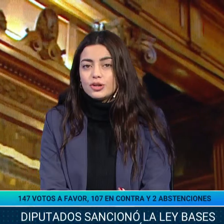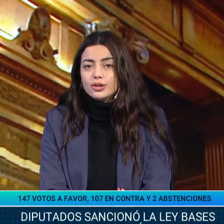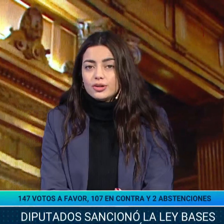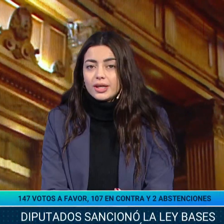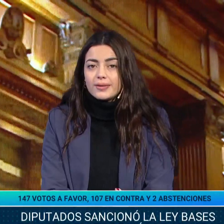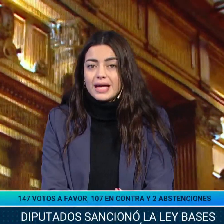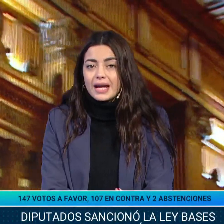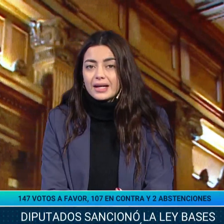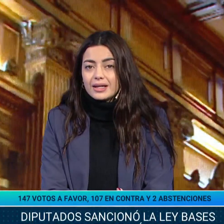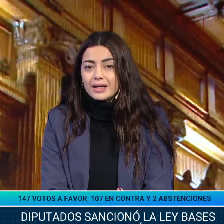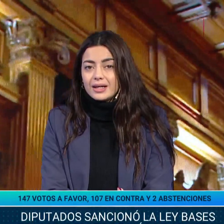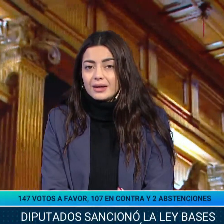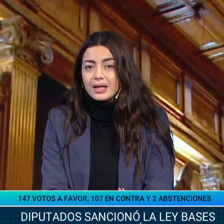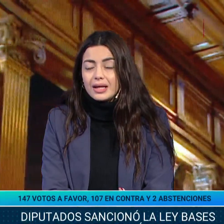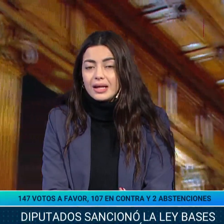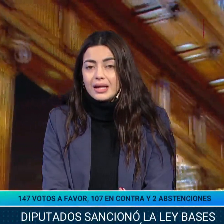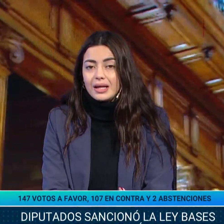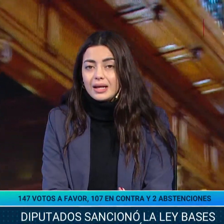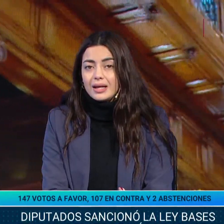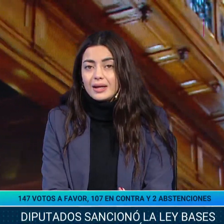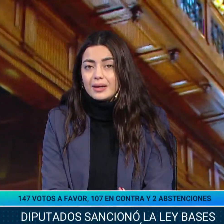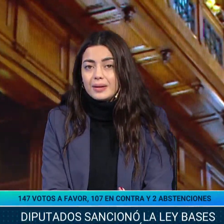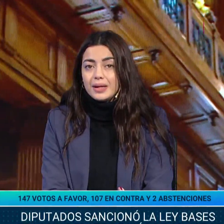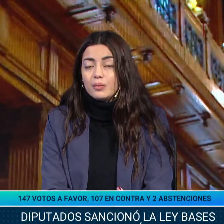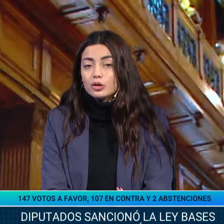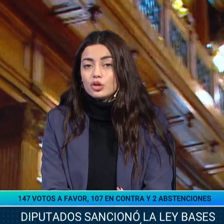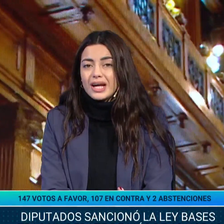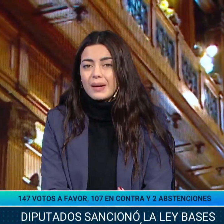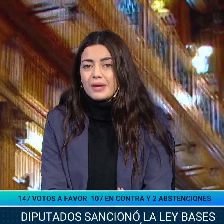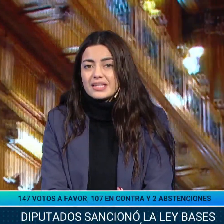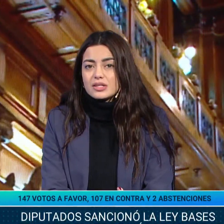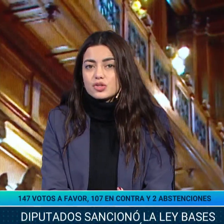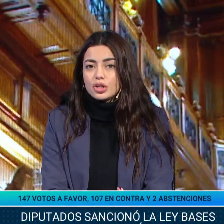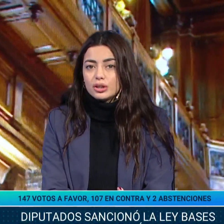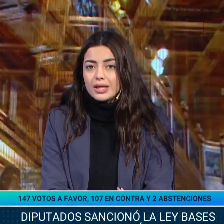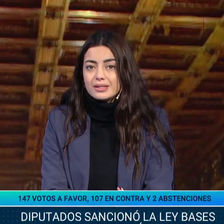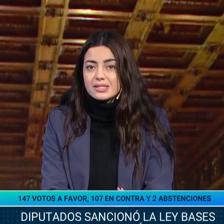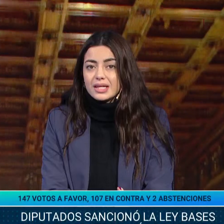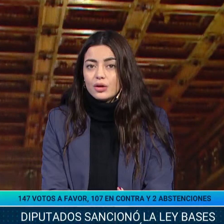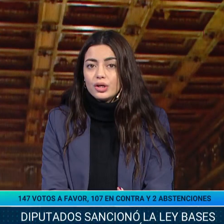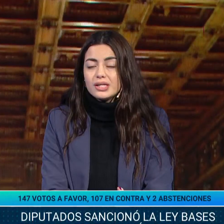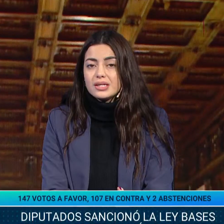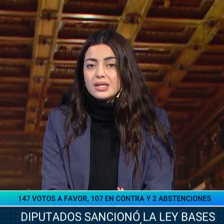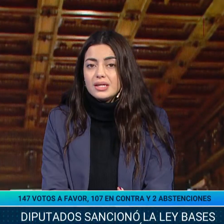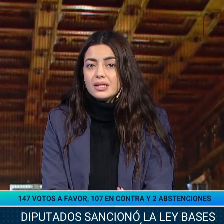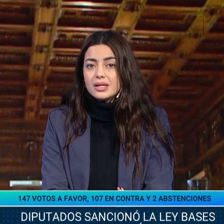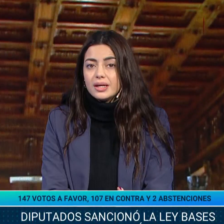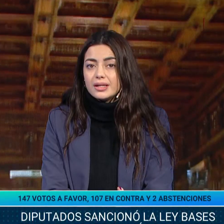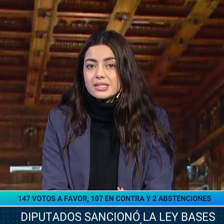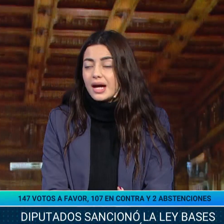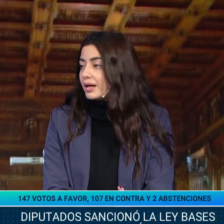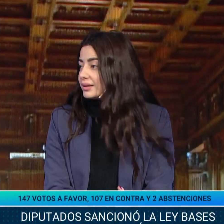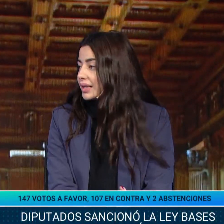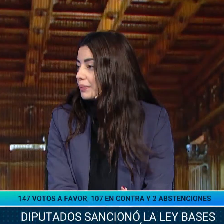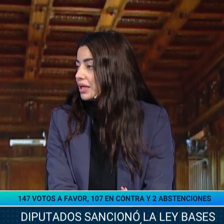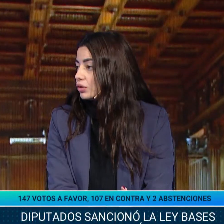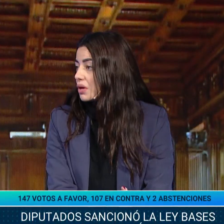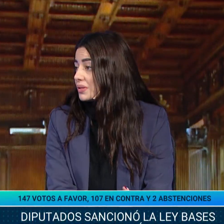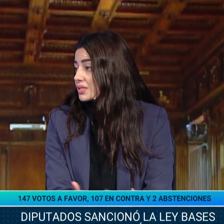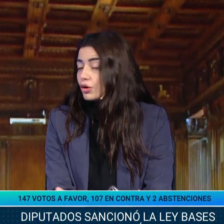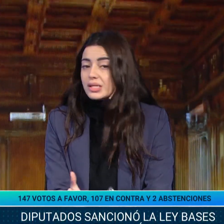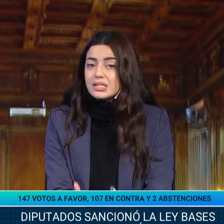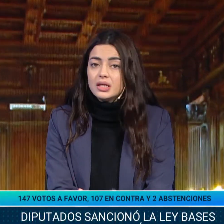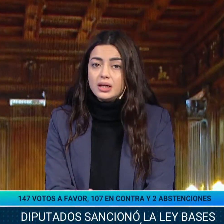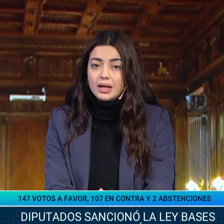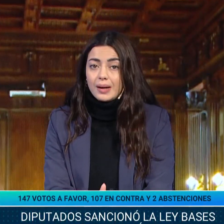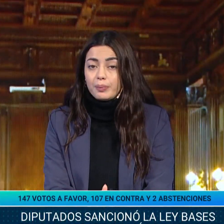este caso, dar el voto y dar la media sanción en senadores, y ya está caminando la